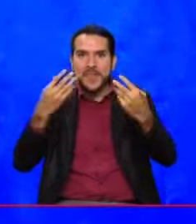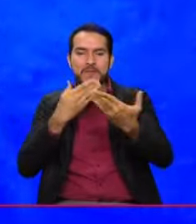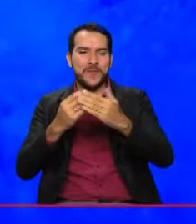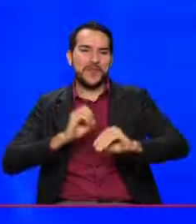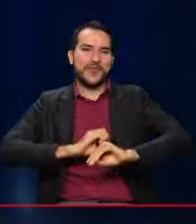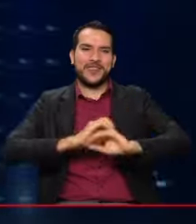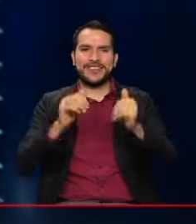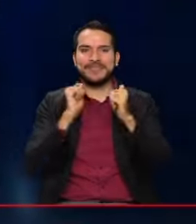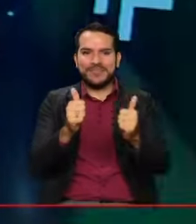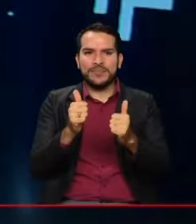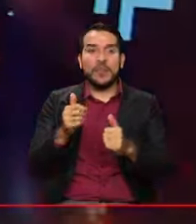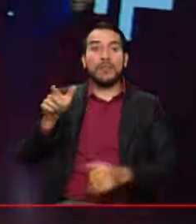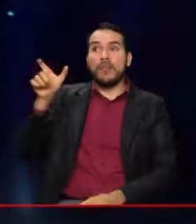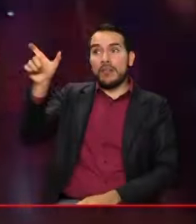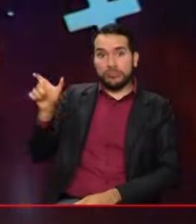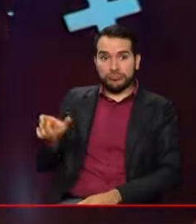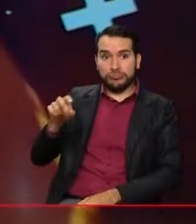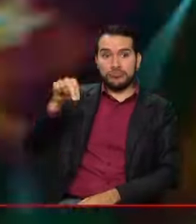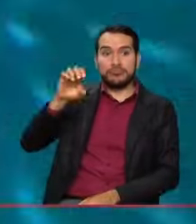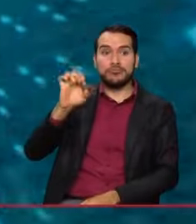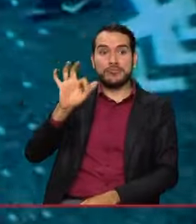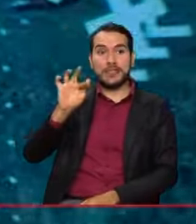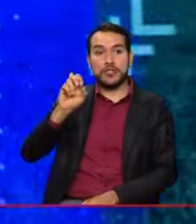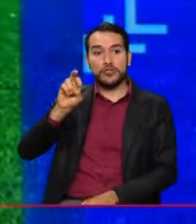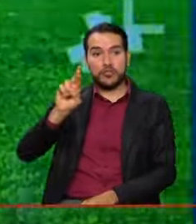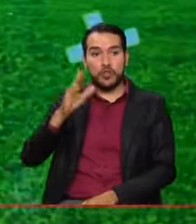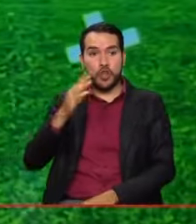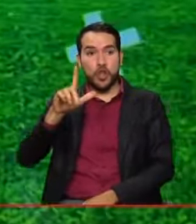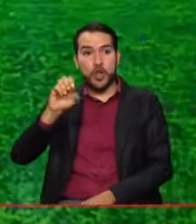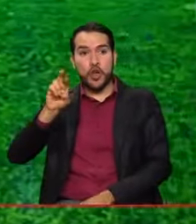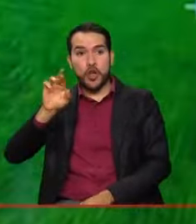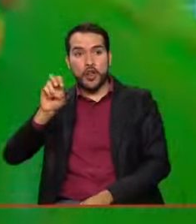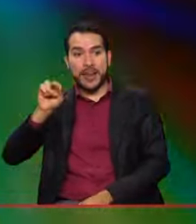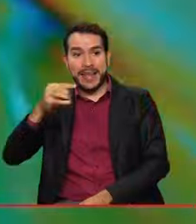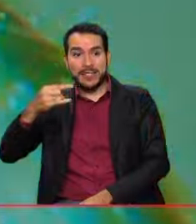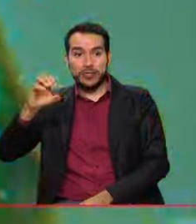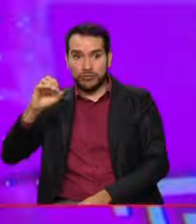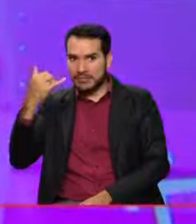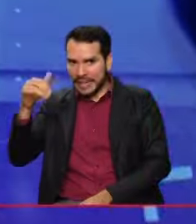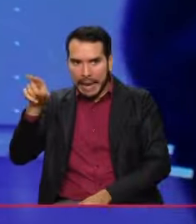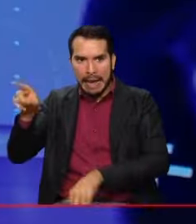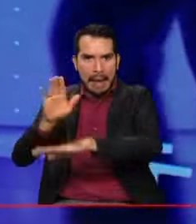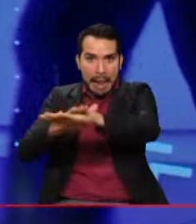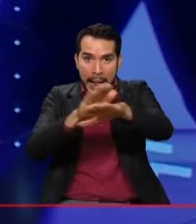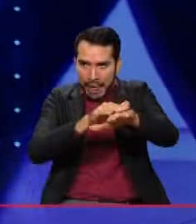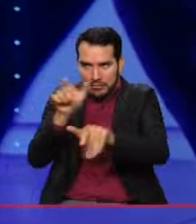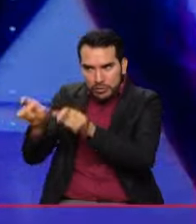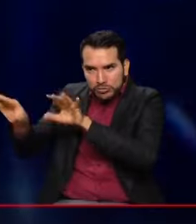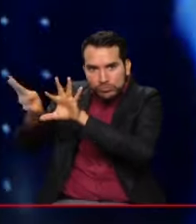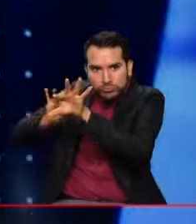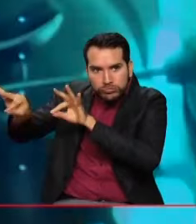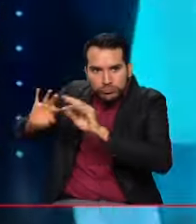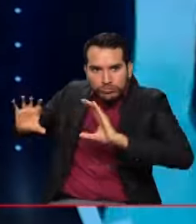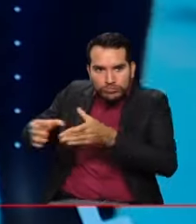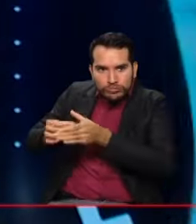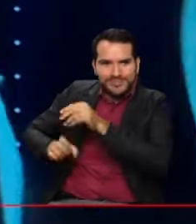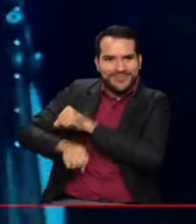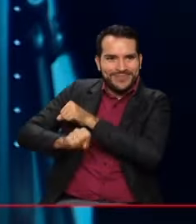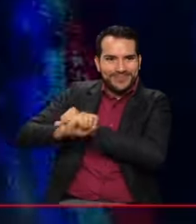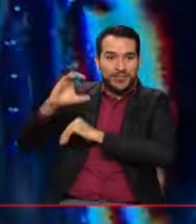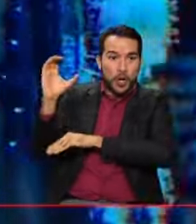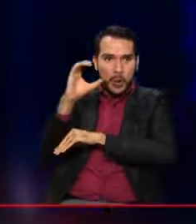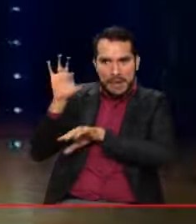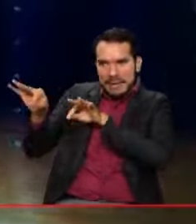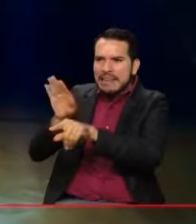Por fin, Néstor Lorenzo anunció los jugadores convocados para los dos compromisos de carácter amistoso internacional de la Selección Colombia en